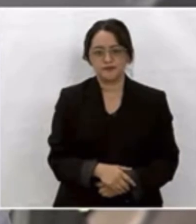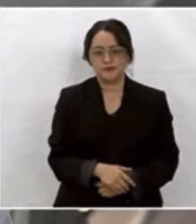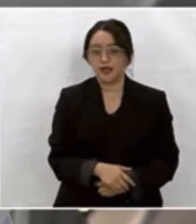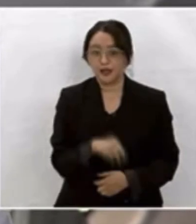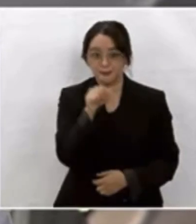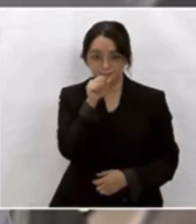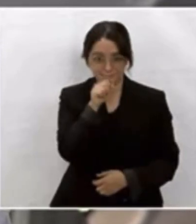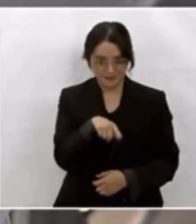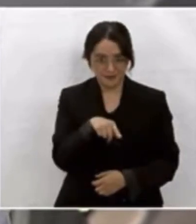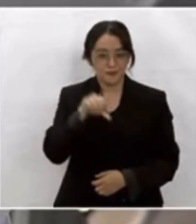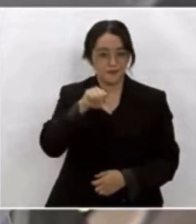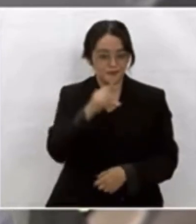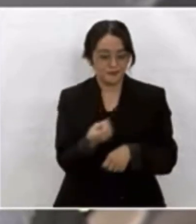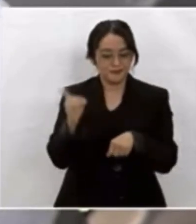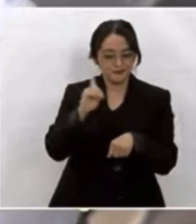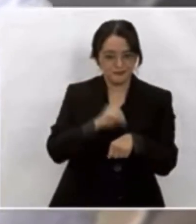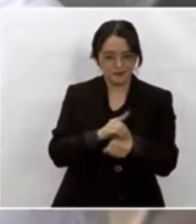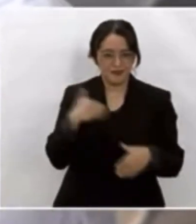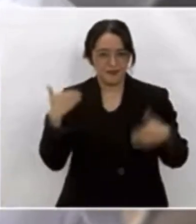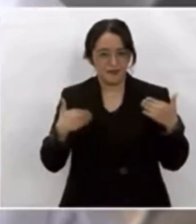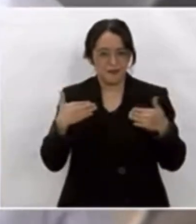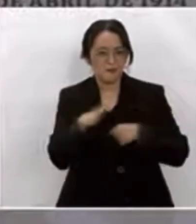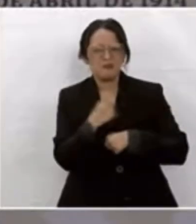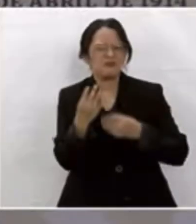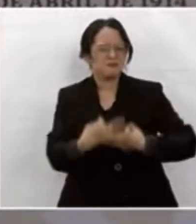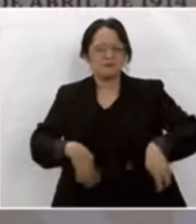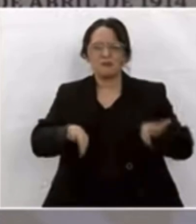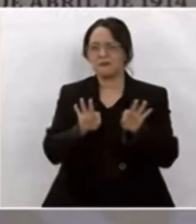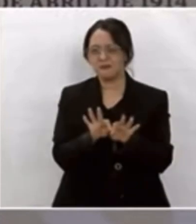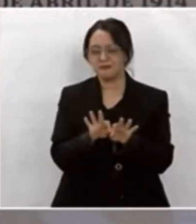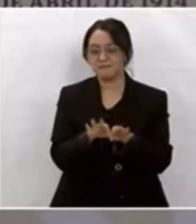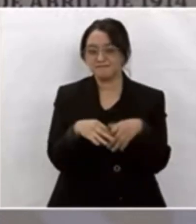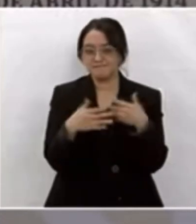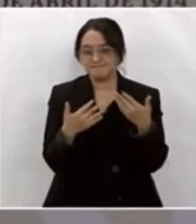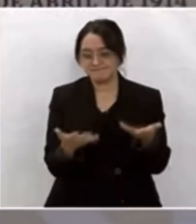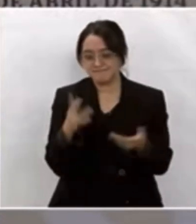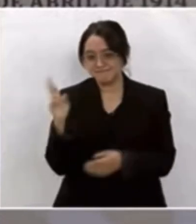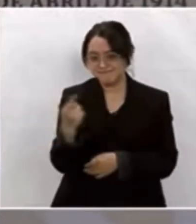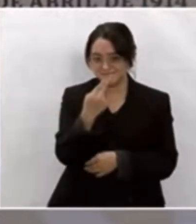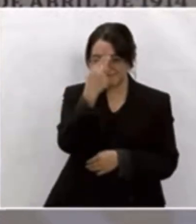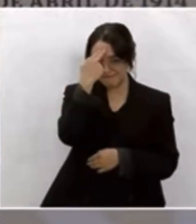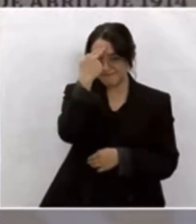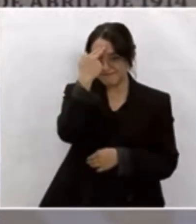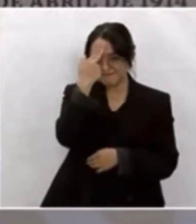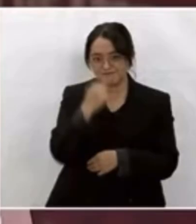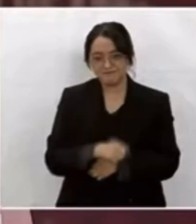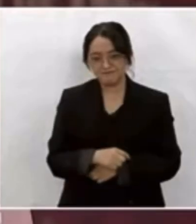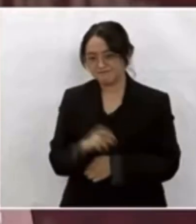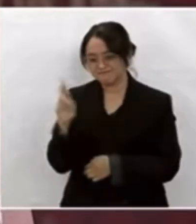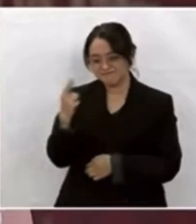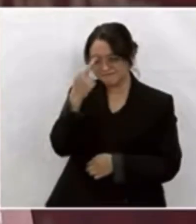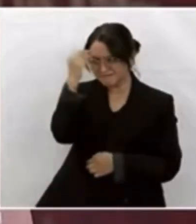un día como hoy, es importante para recordar,